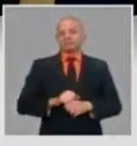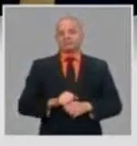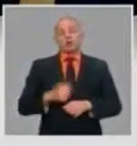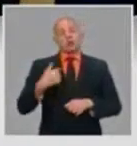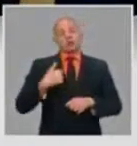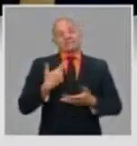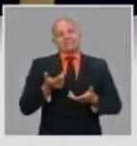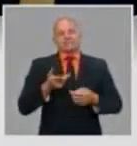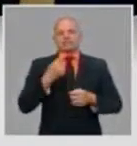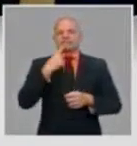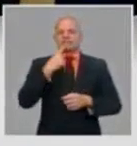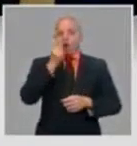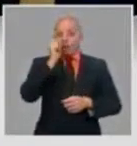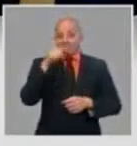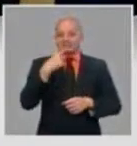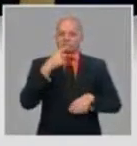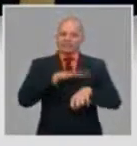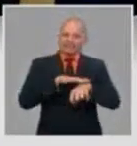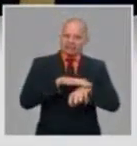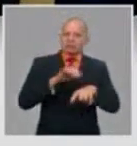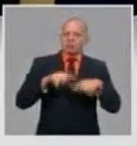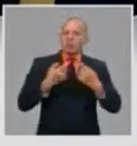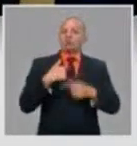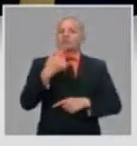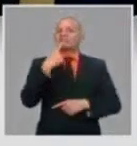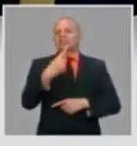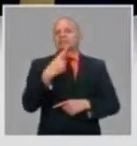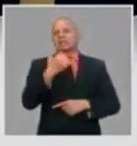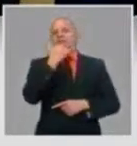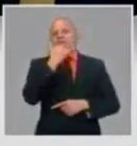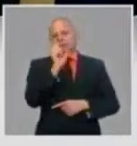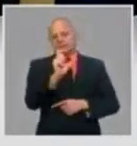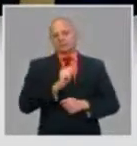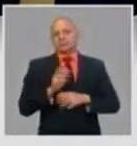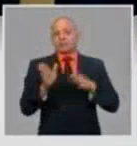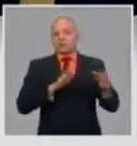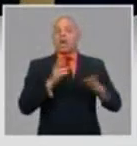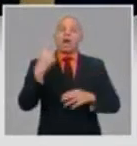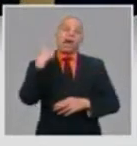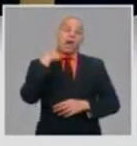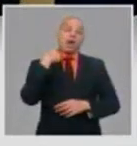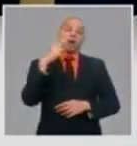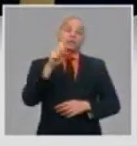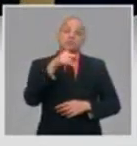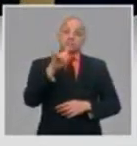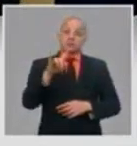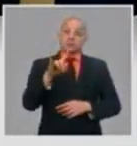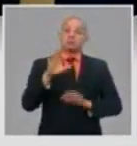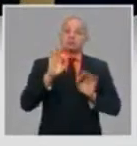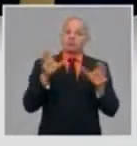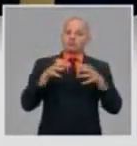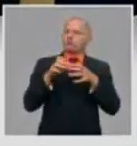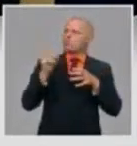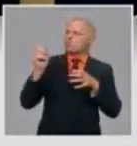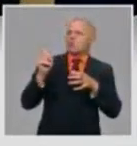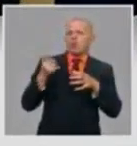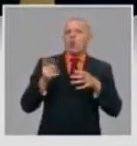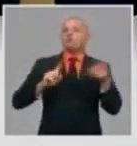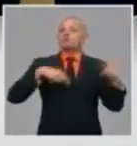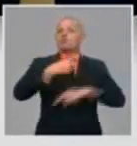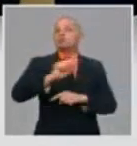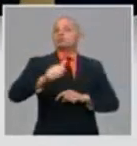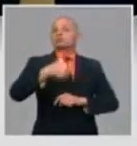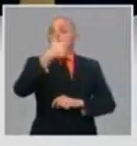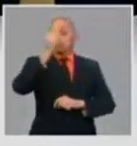En el 2019, crea Republicanos por el Estado de Derecho, que es uno de los grupos republicanos anti-Trump que se crearon en el establishment